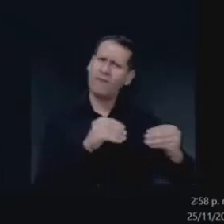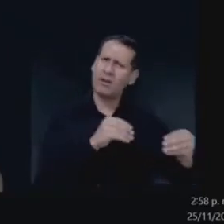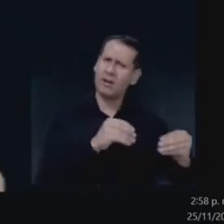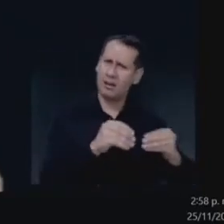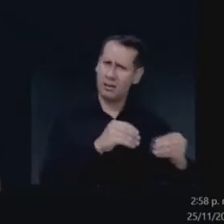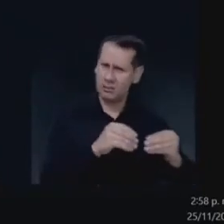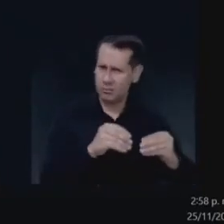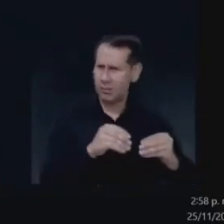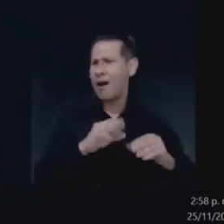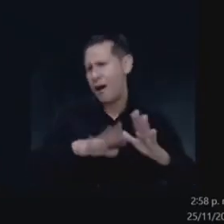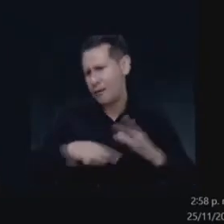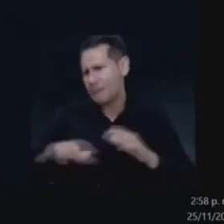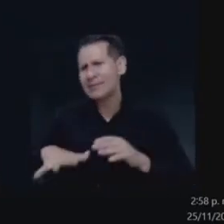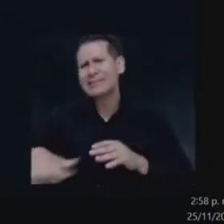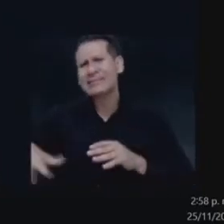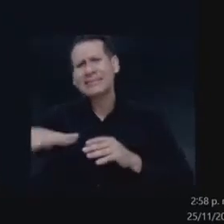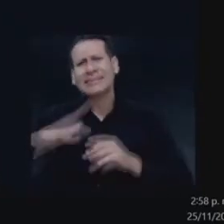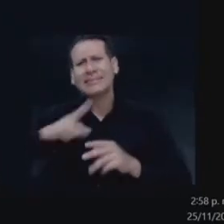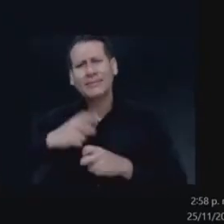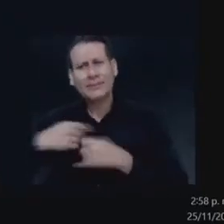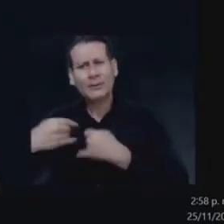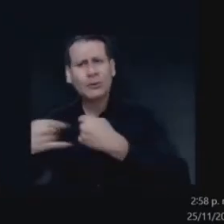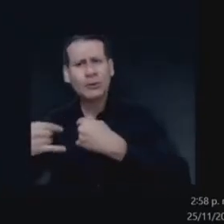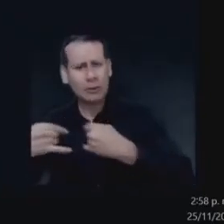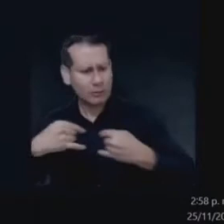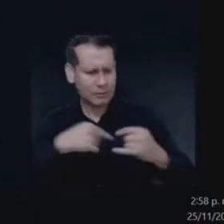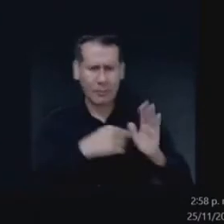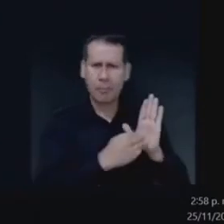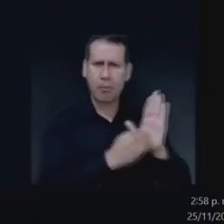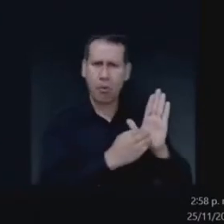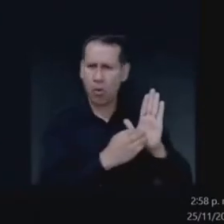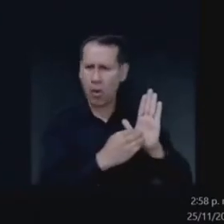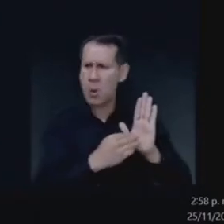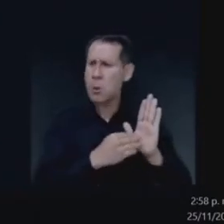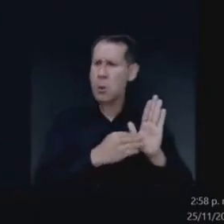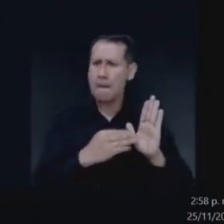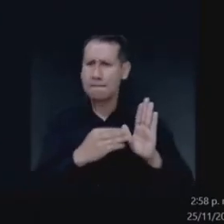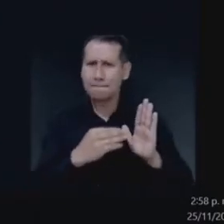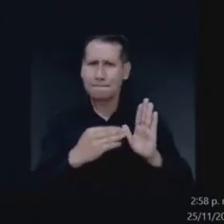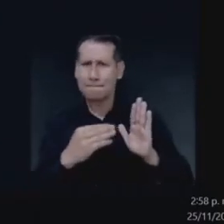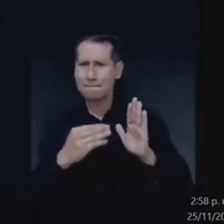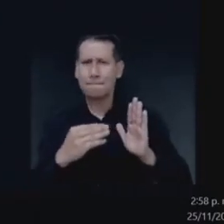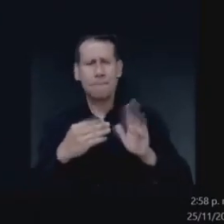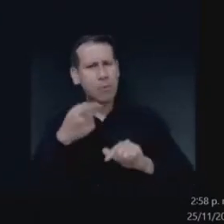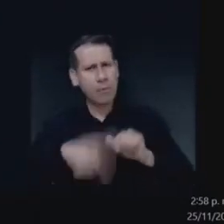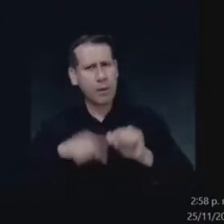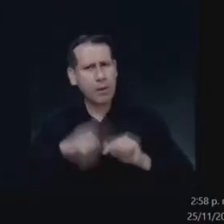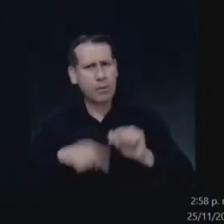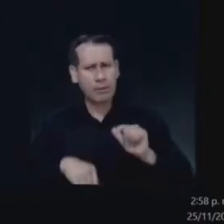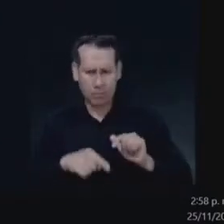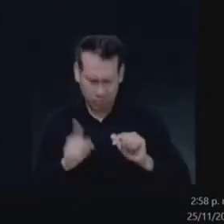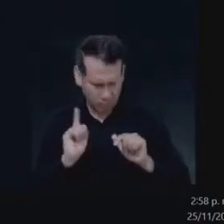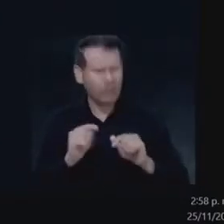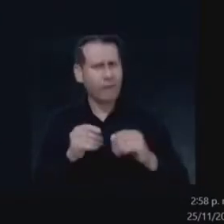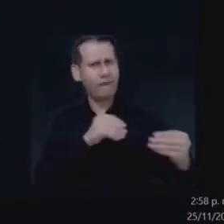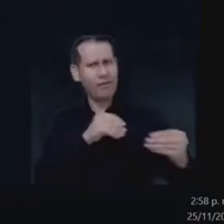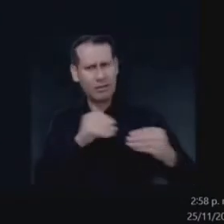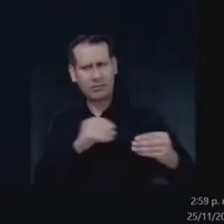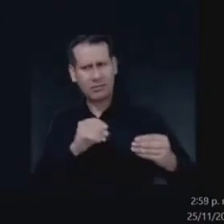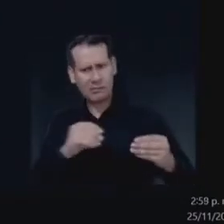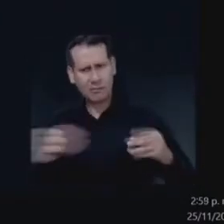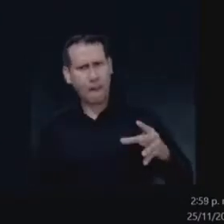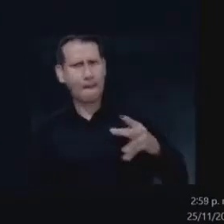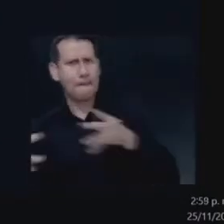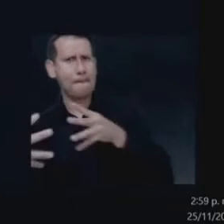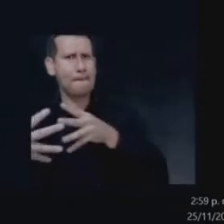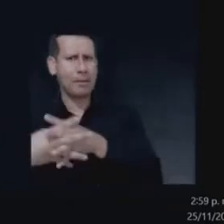es necesario innovación. Del modelo tradicional, donde hay fuertes regulaciones, restricciones, barreras,